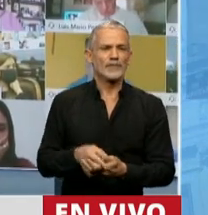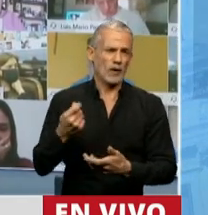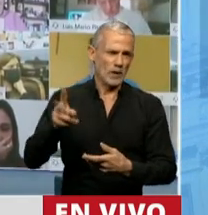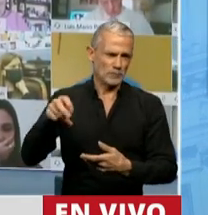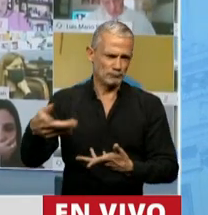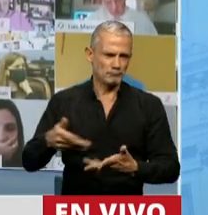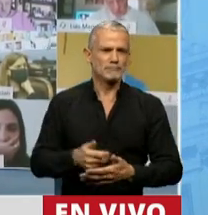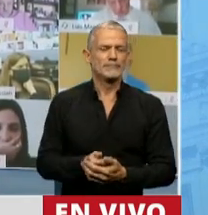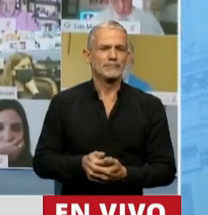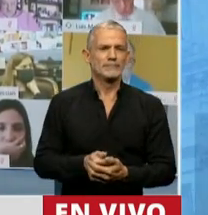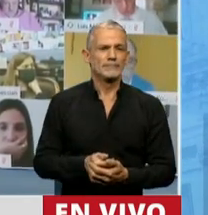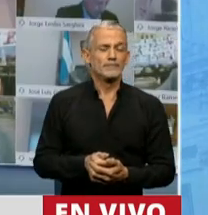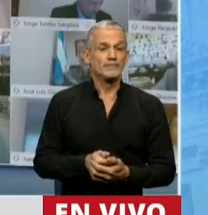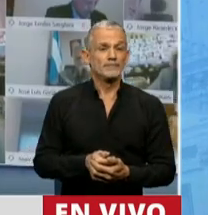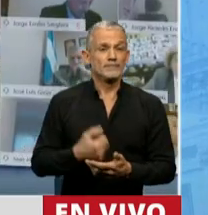Creemos que